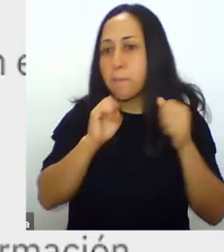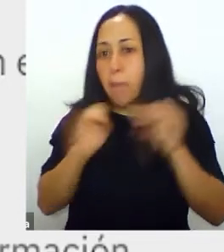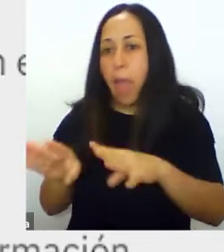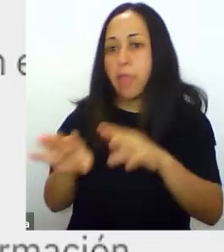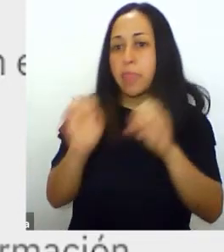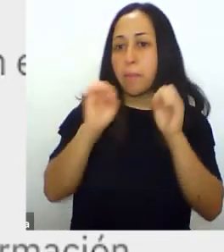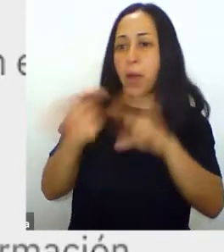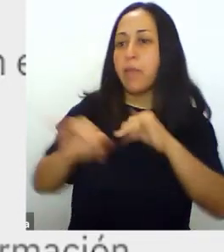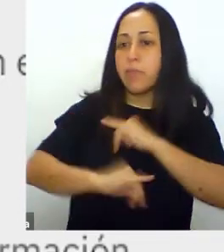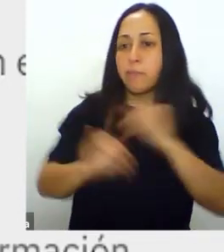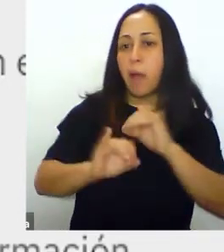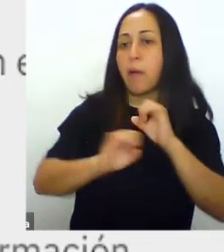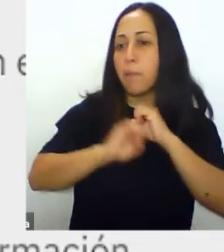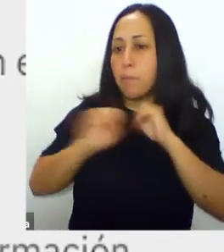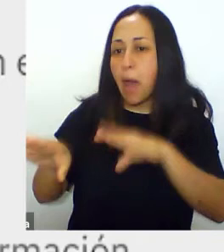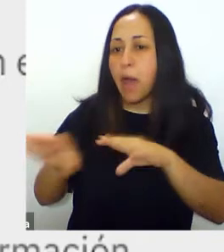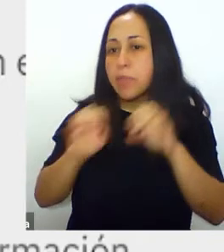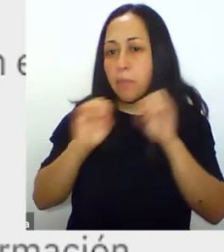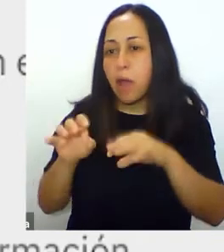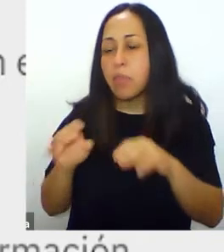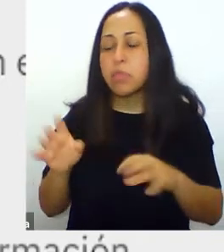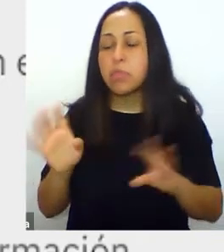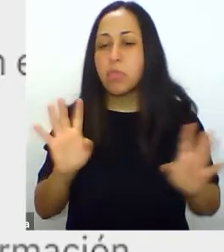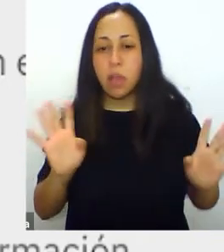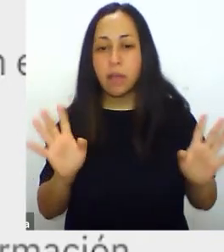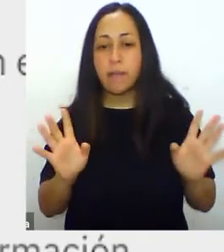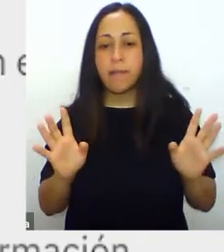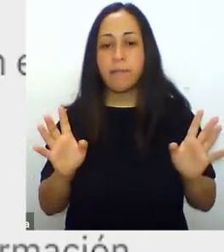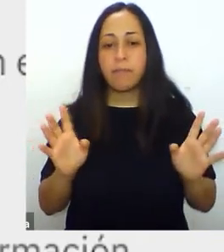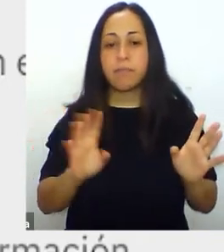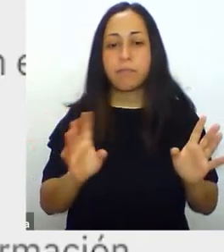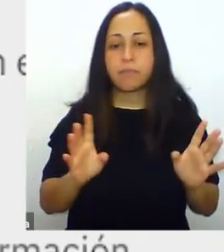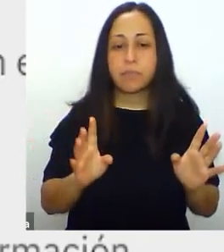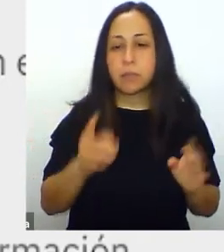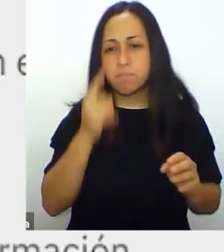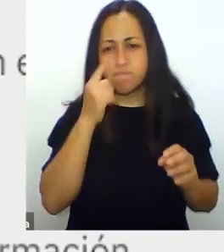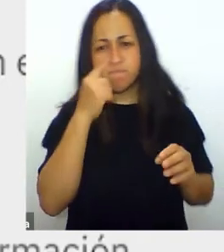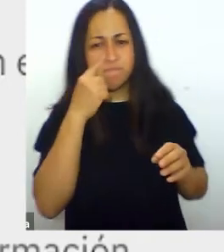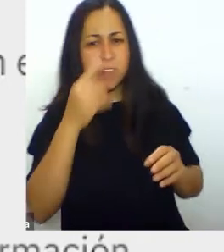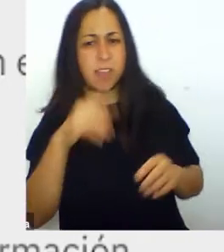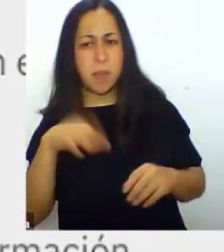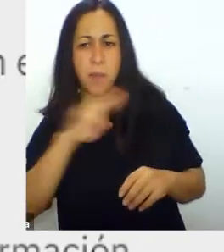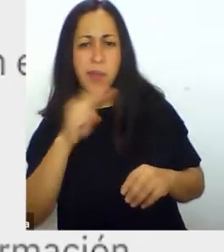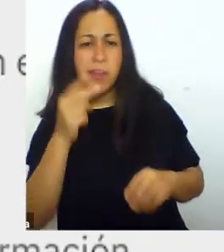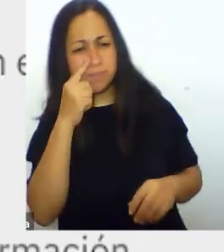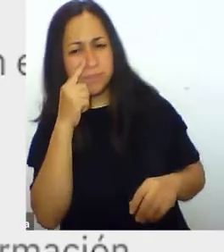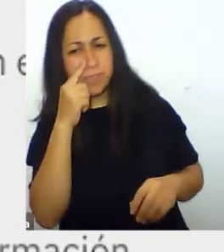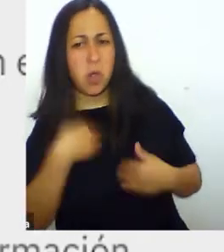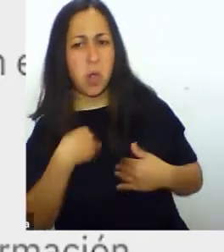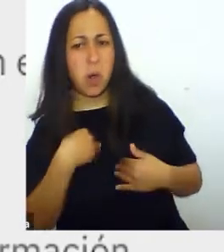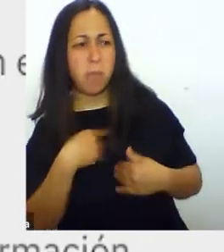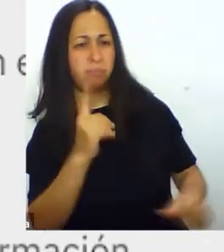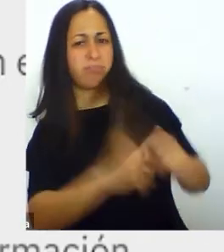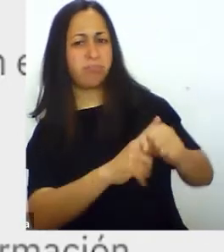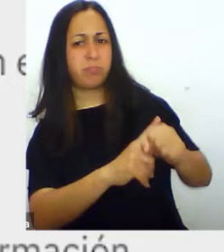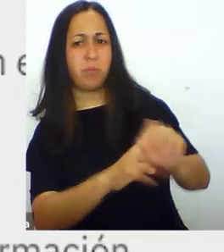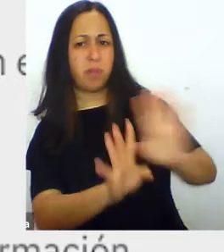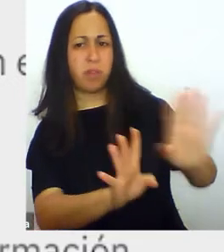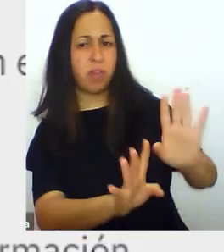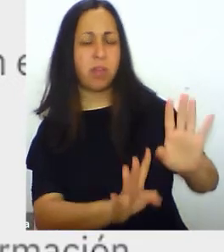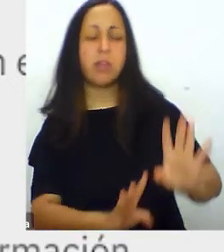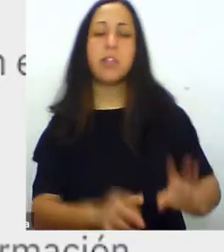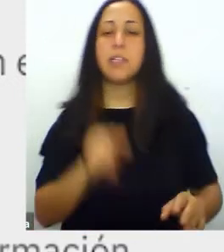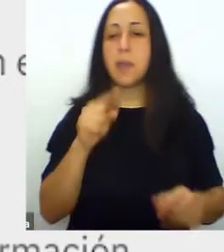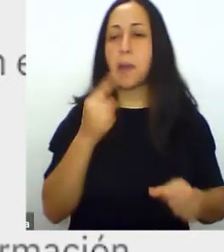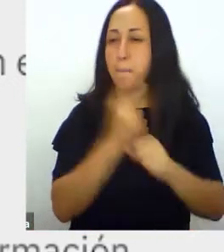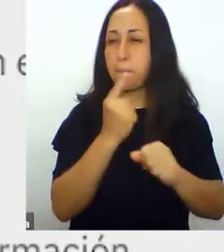o información constante y no requería que incomodó lo suficientemente a Amalia para que ella decida bloquearlo.